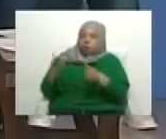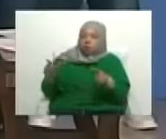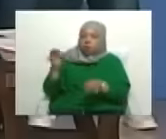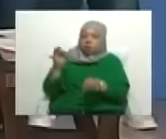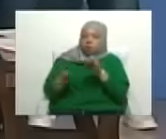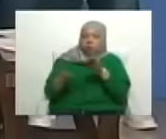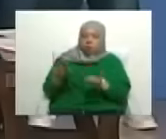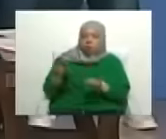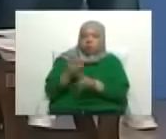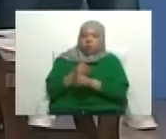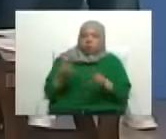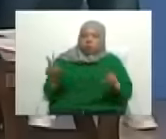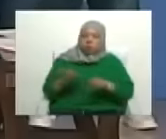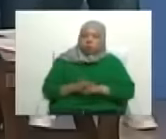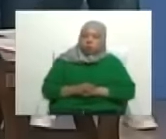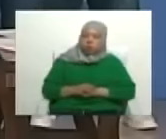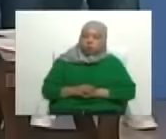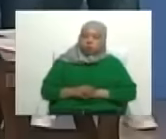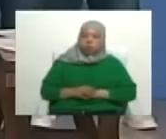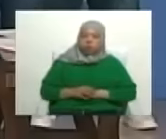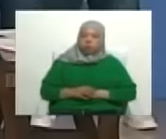justos y democráticos, señor Nichols.